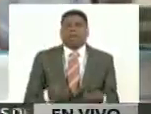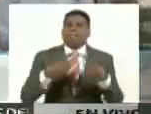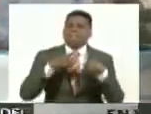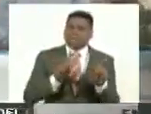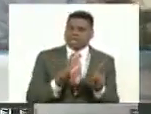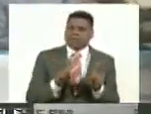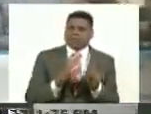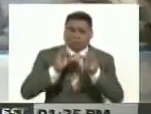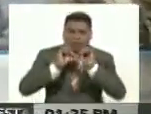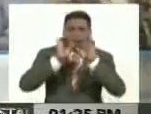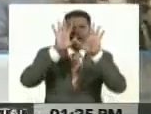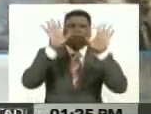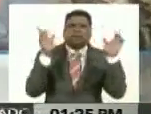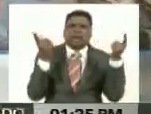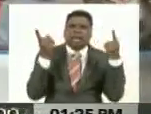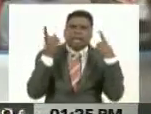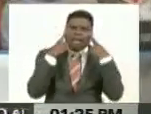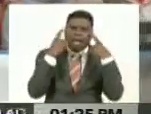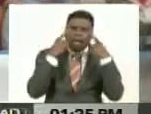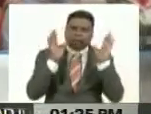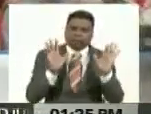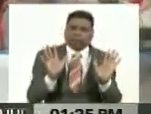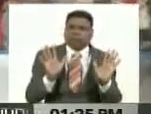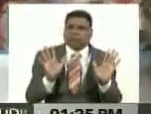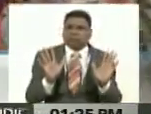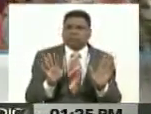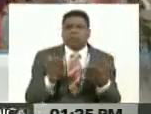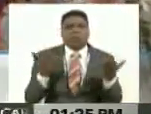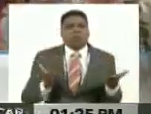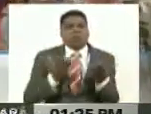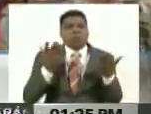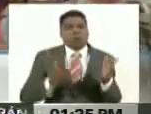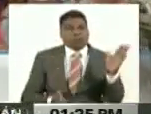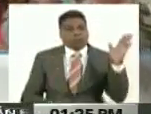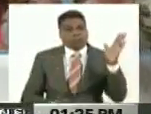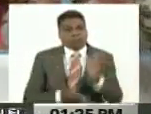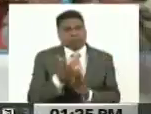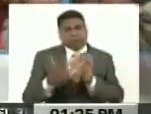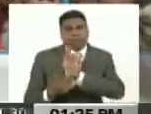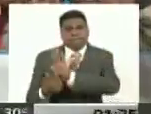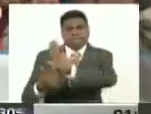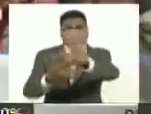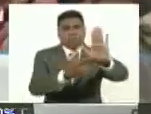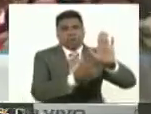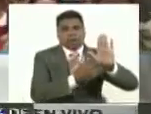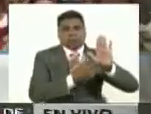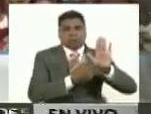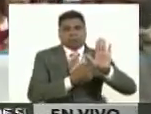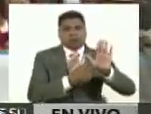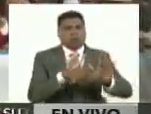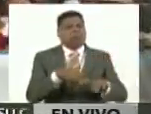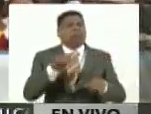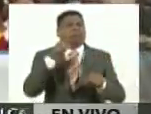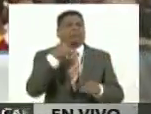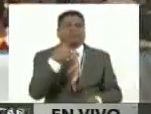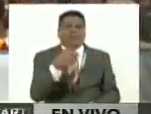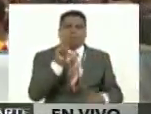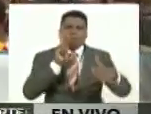más claro cuando lanzó su profético por ahora.